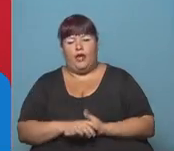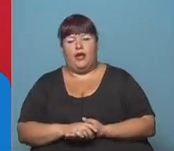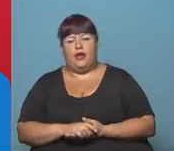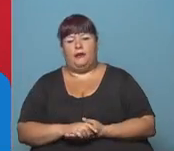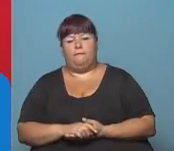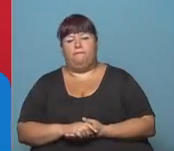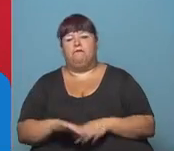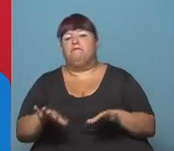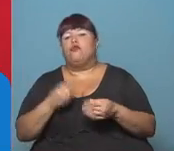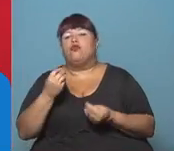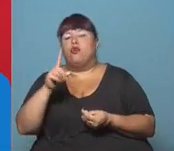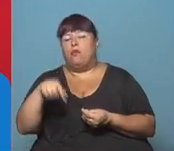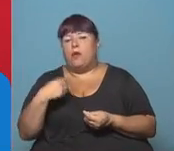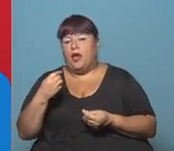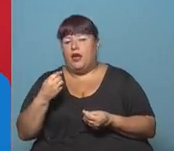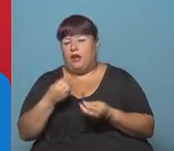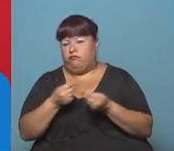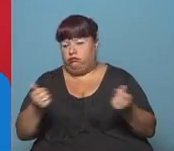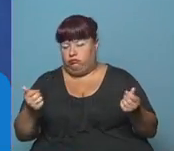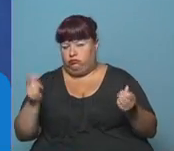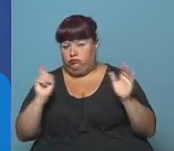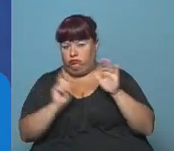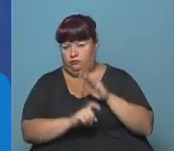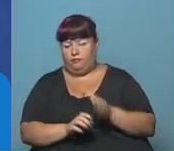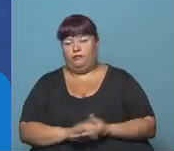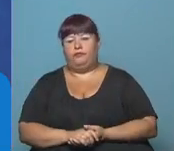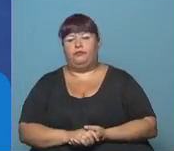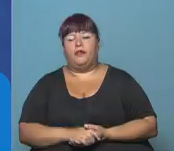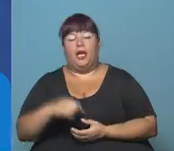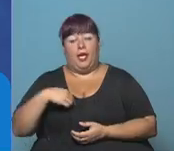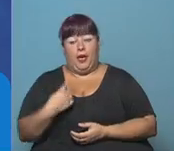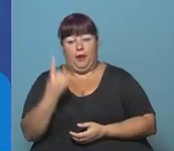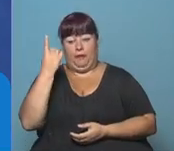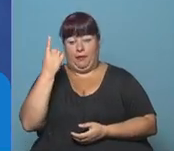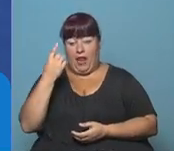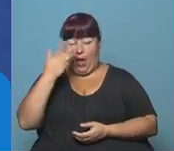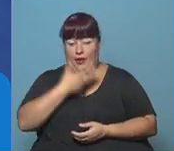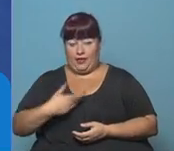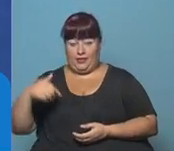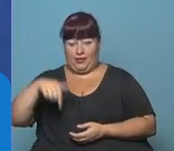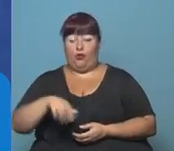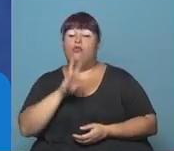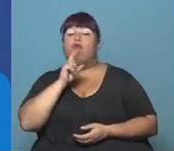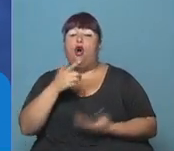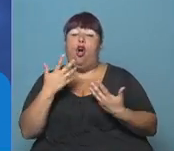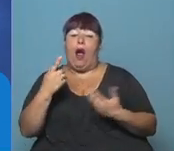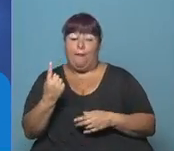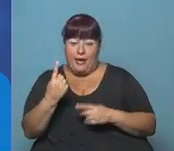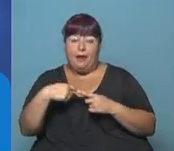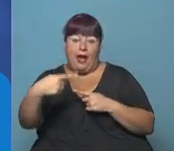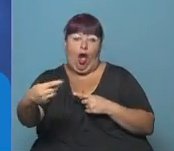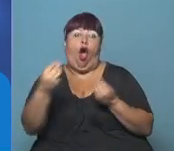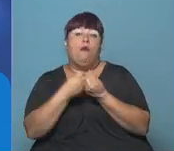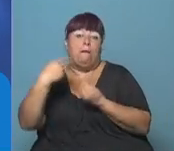las circunstancias de esta situación. Es mi primer visita oficial a Rusia y espero que sea la primera de